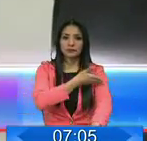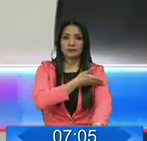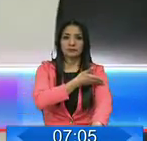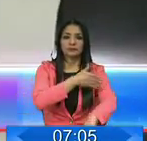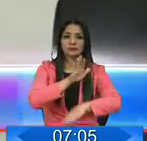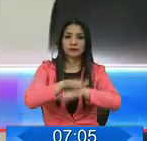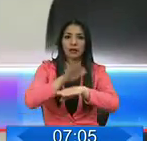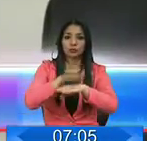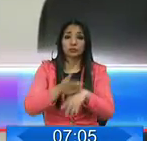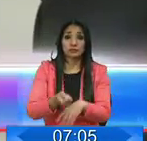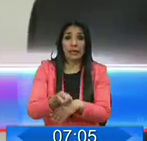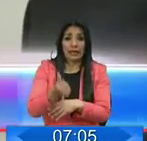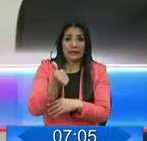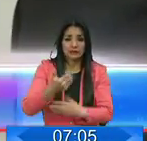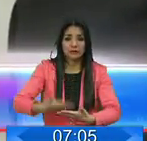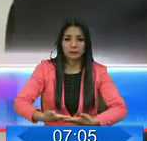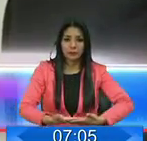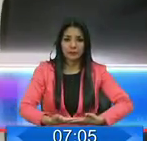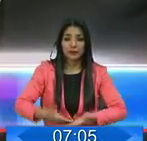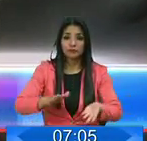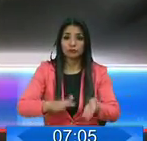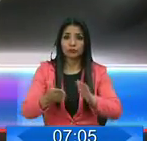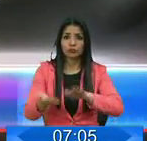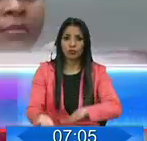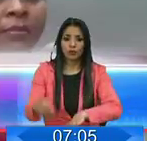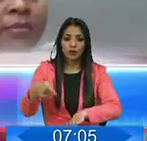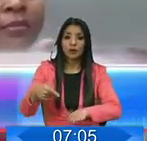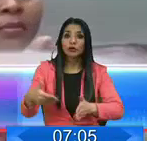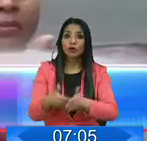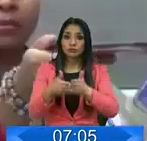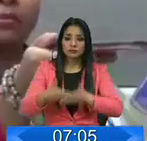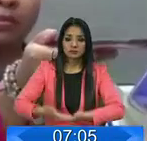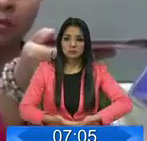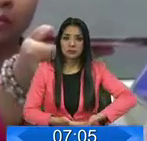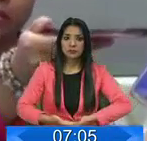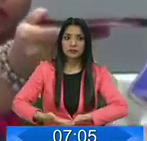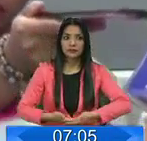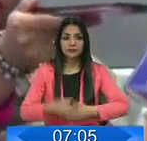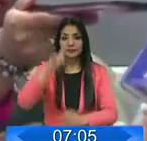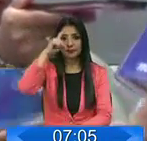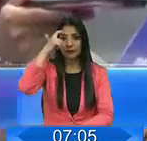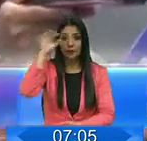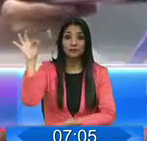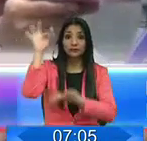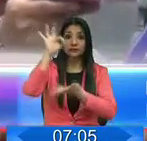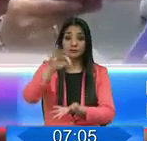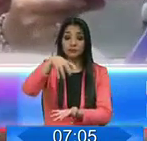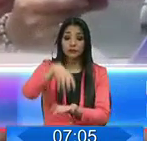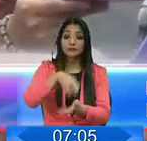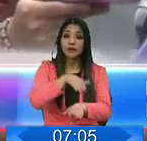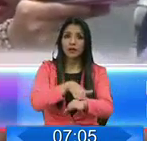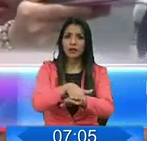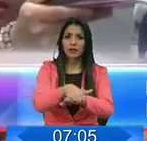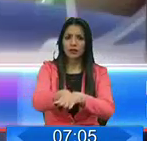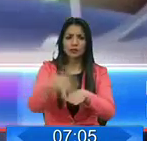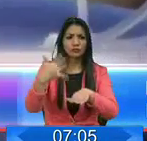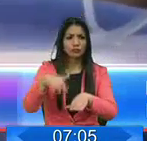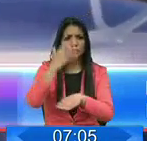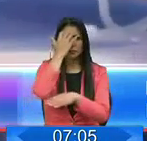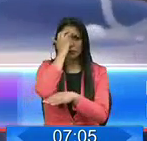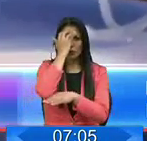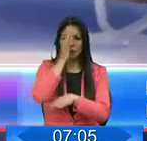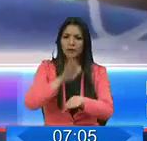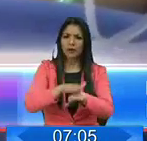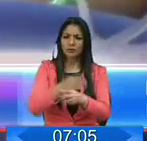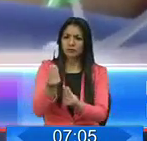de tentativa de homicidio a un menor. El gobernador de la provincia de Los Ríos reiteró su preocupación por las